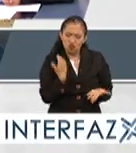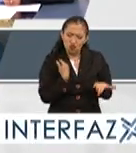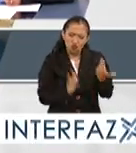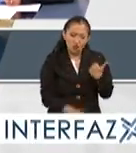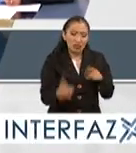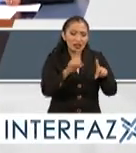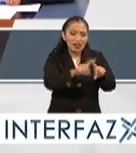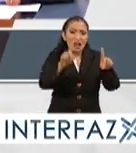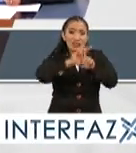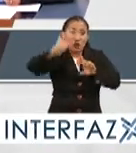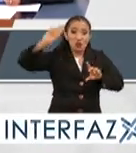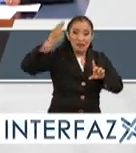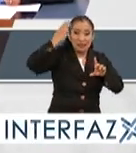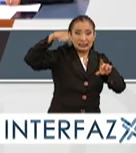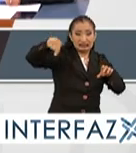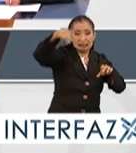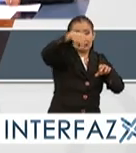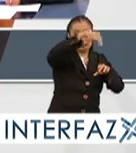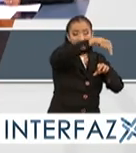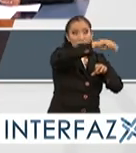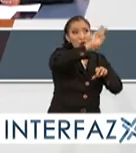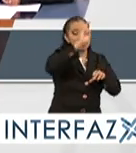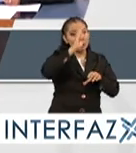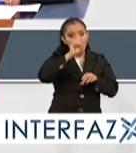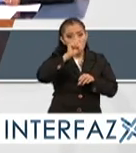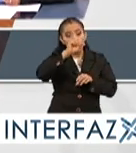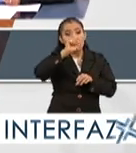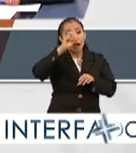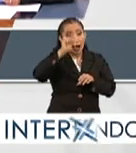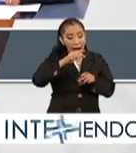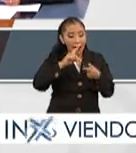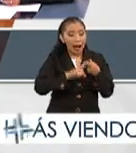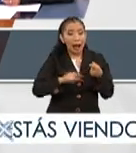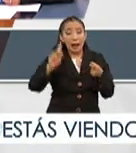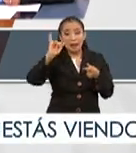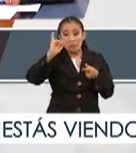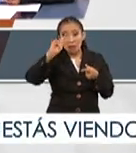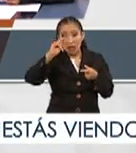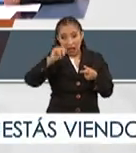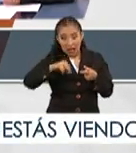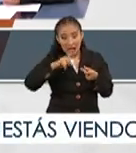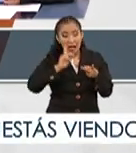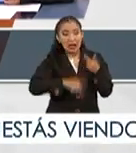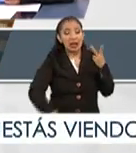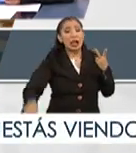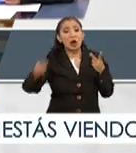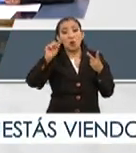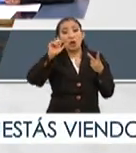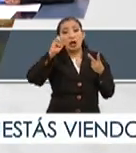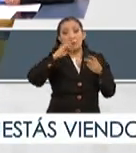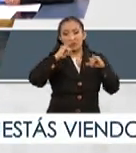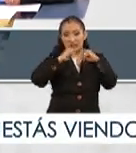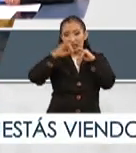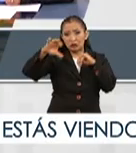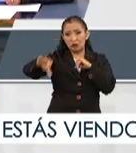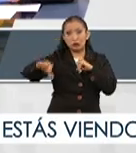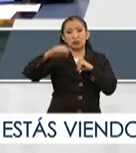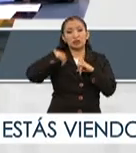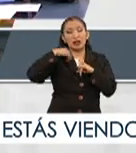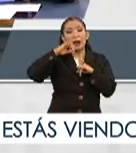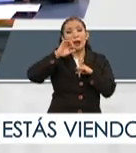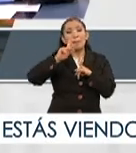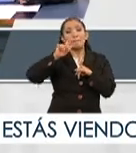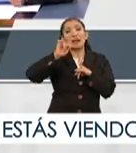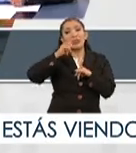destacadas de las diferentes universidades, desde la Universidad Nacional Autónoma de México, el Politécnico Nacional, de las diferentes instituciones, de la Universidad